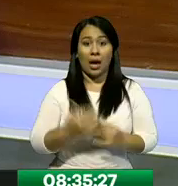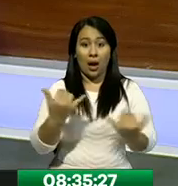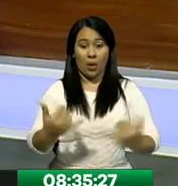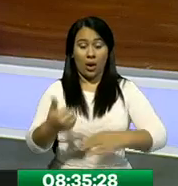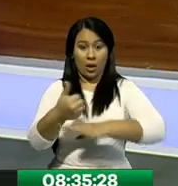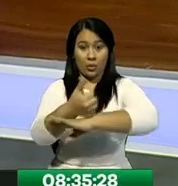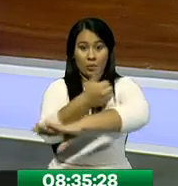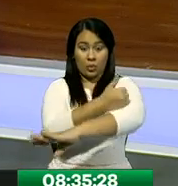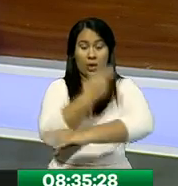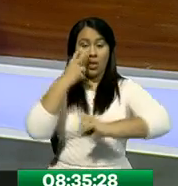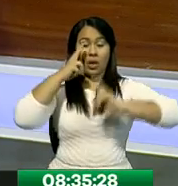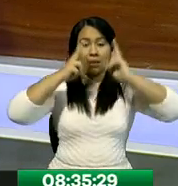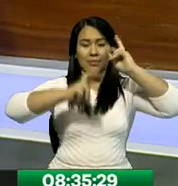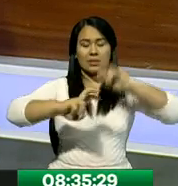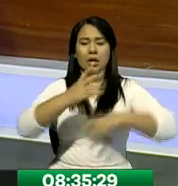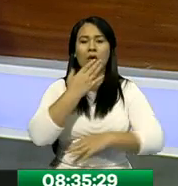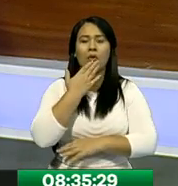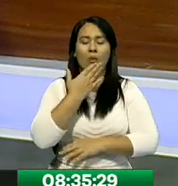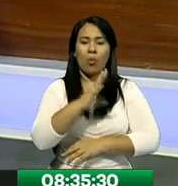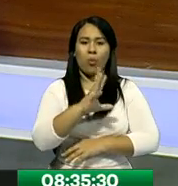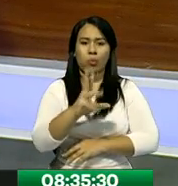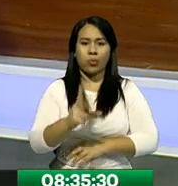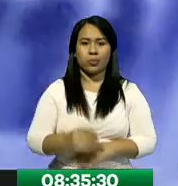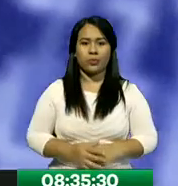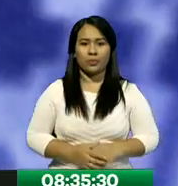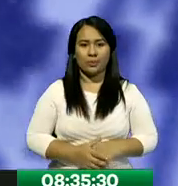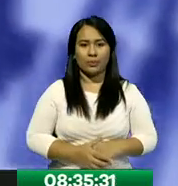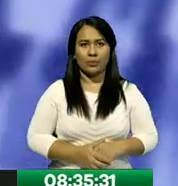autoridades ahora investigan este hecho.